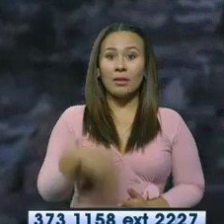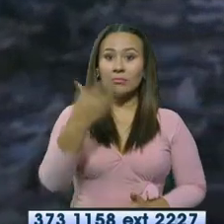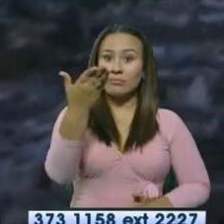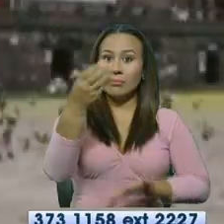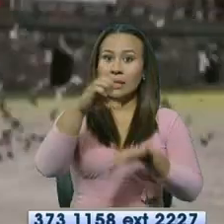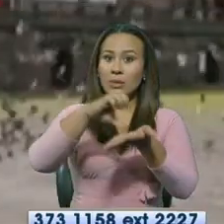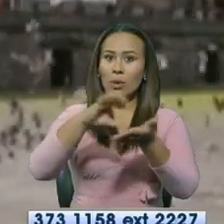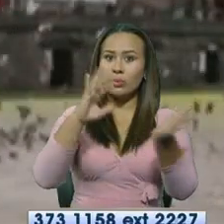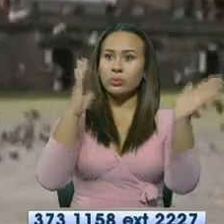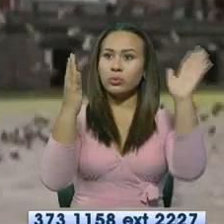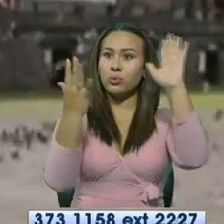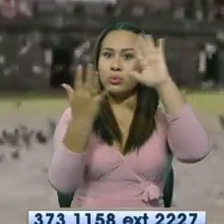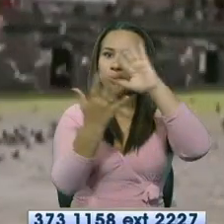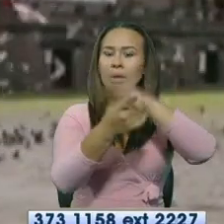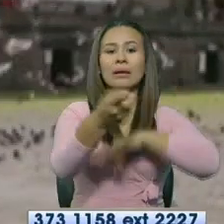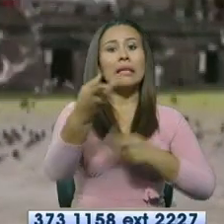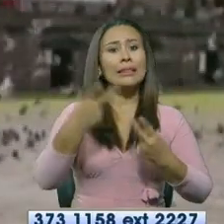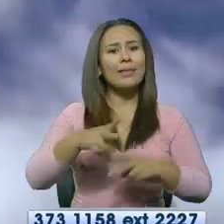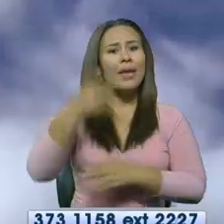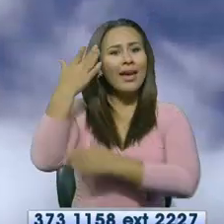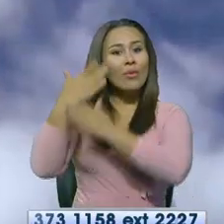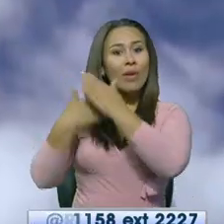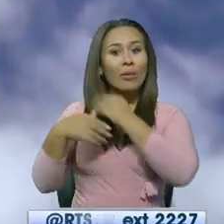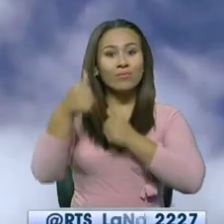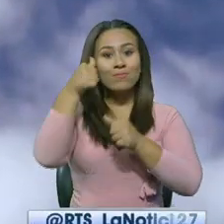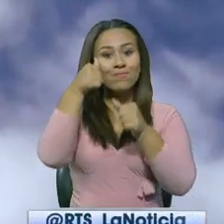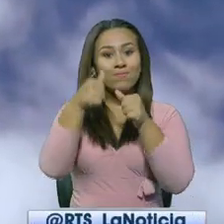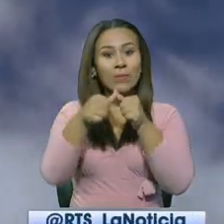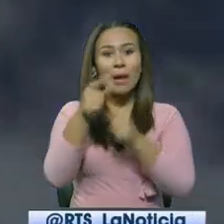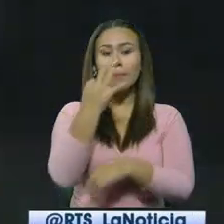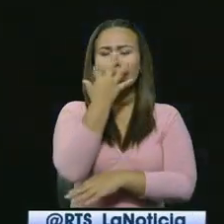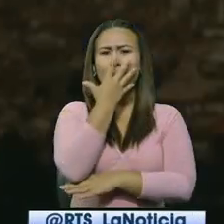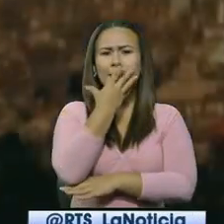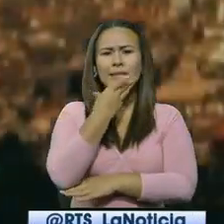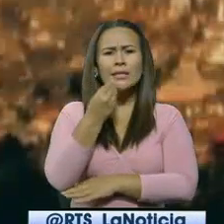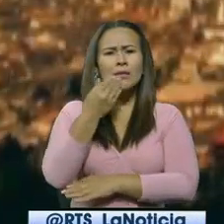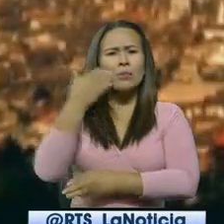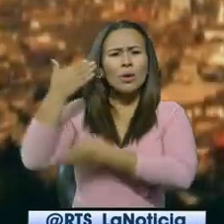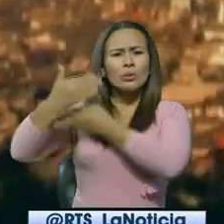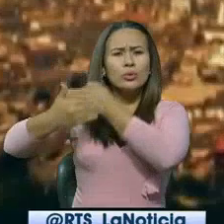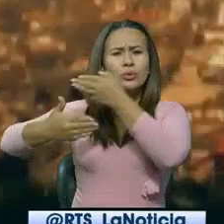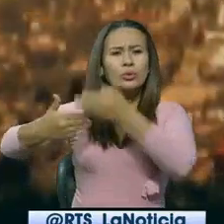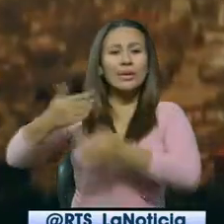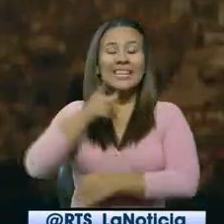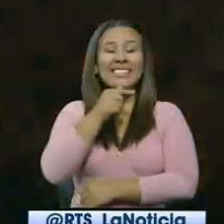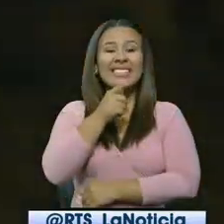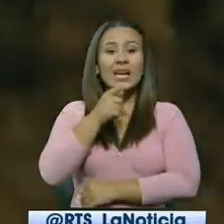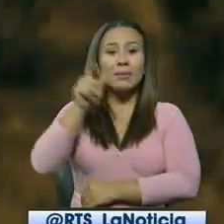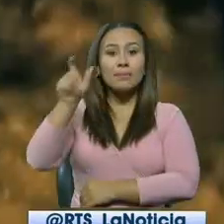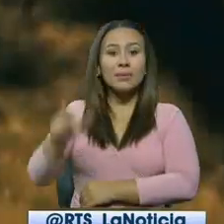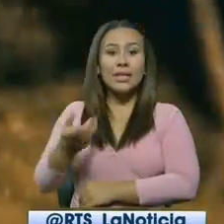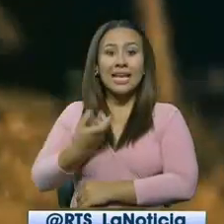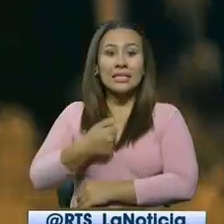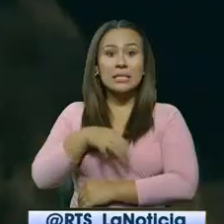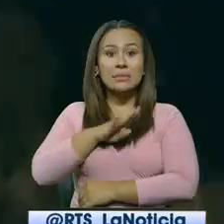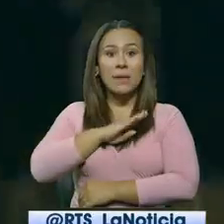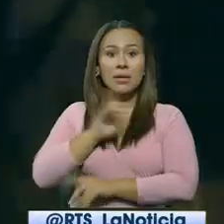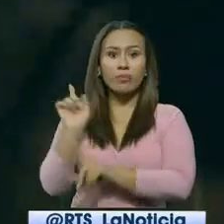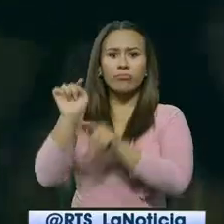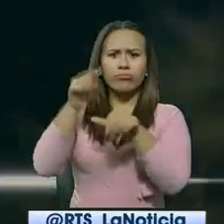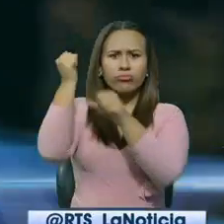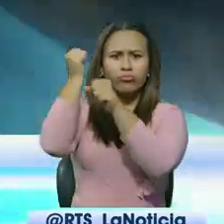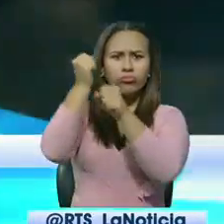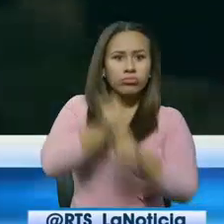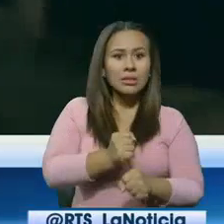Ciudad moderna y colonial, así es Quito, con una rica historia que se remonta a la llegada de los colonizadores al Imperio